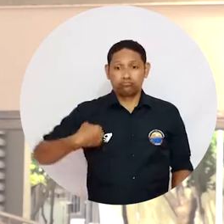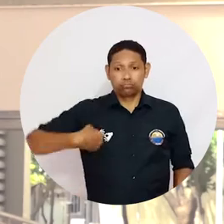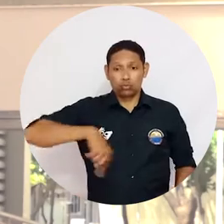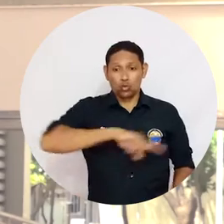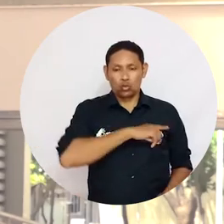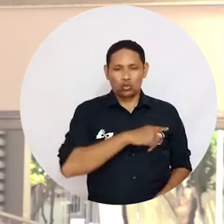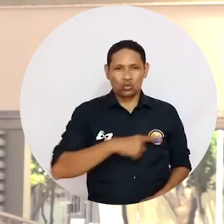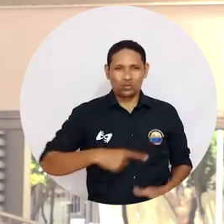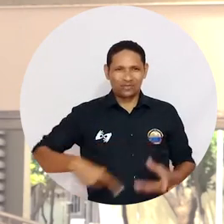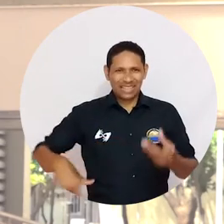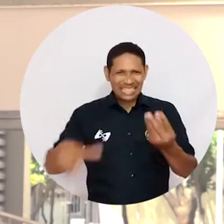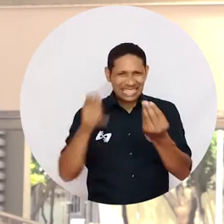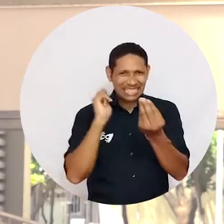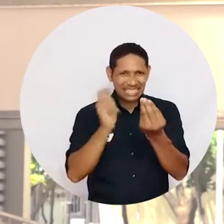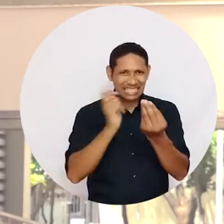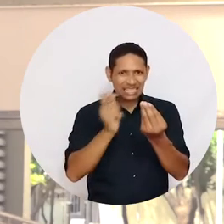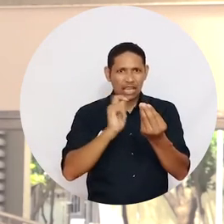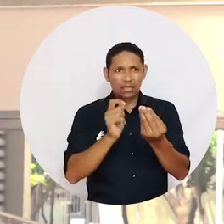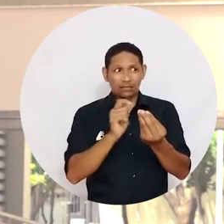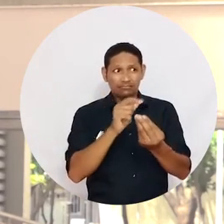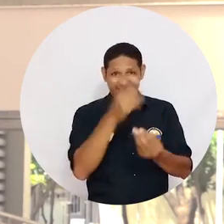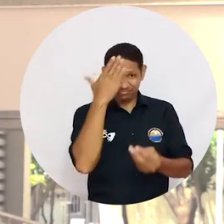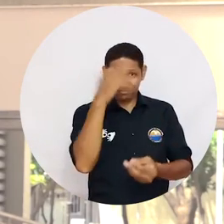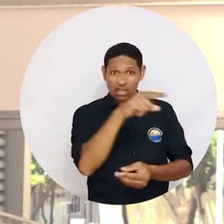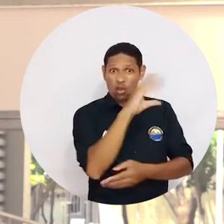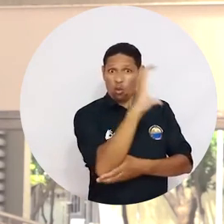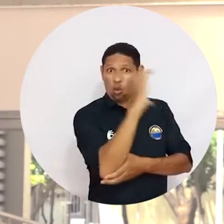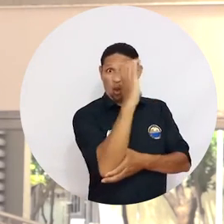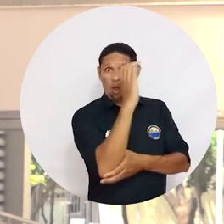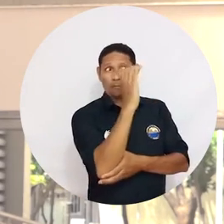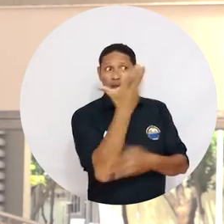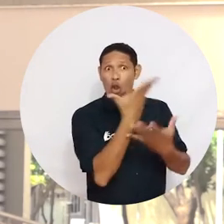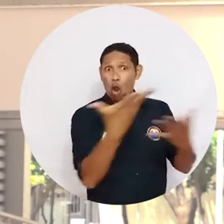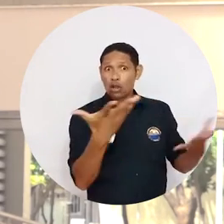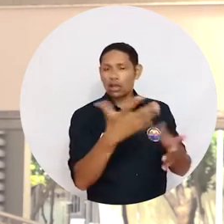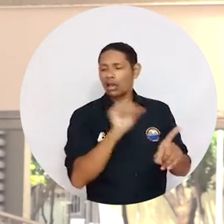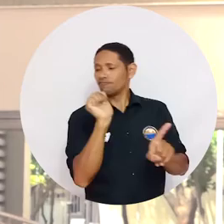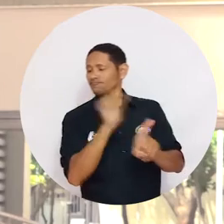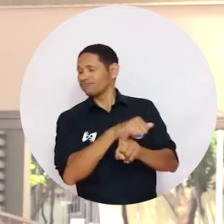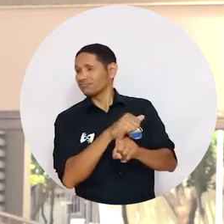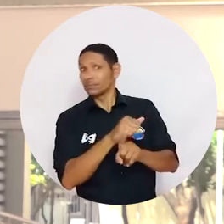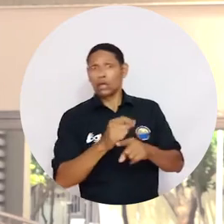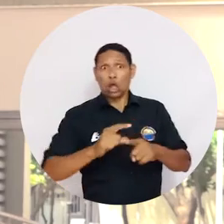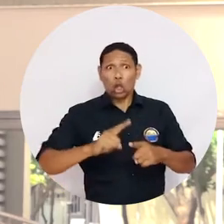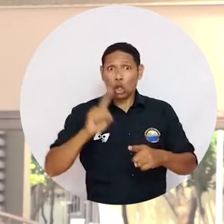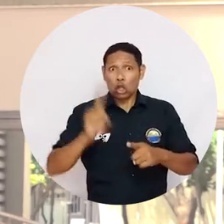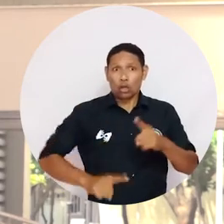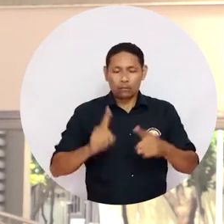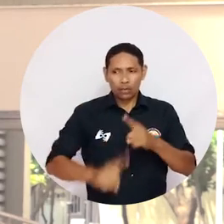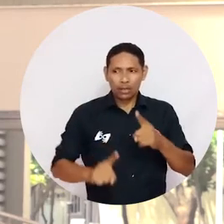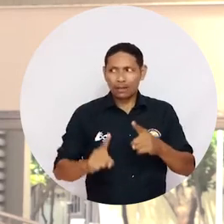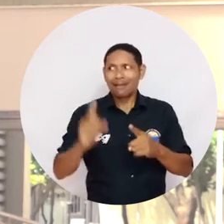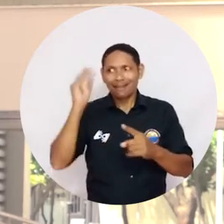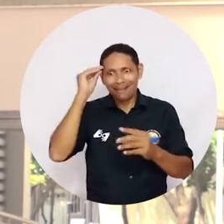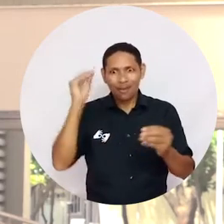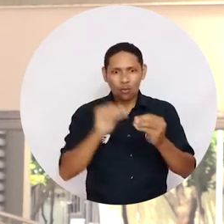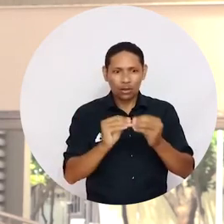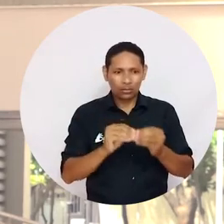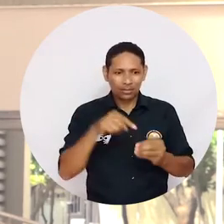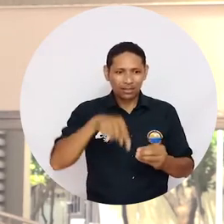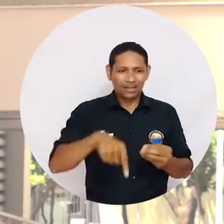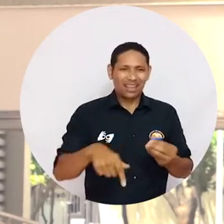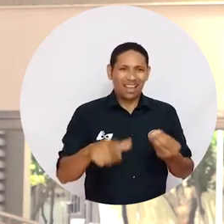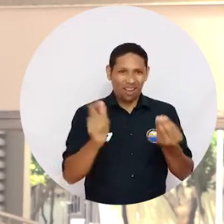Nosotros, como organización sindical, no podemos ser indiferentes a lo que está pasando en el país. De manera que hemos